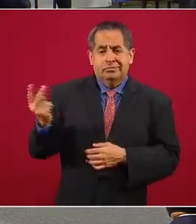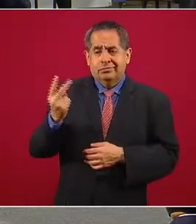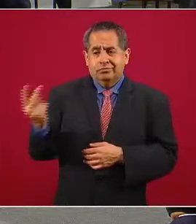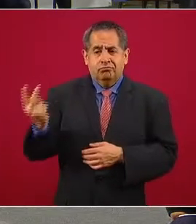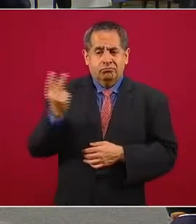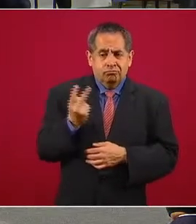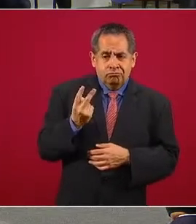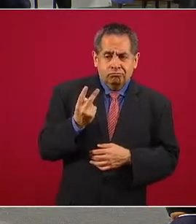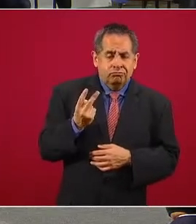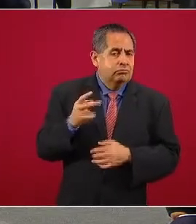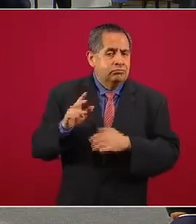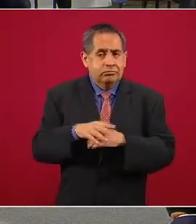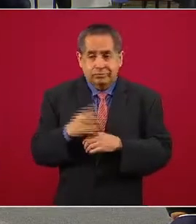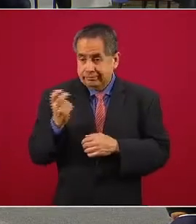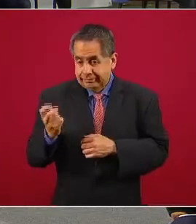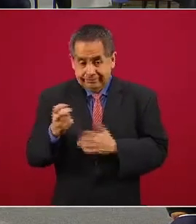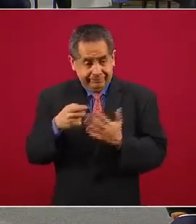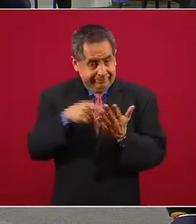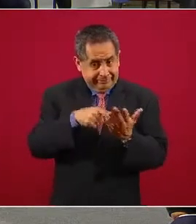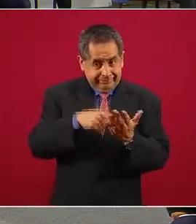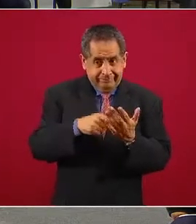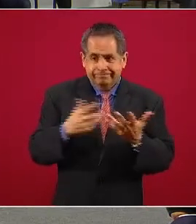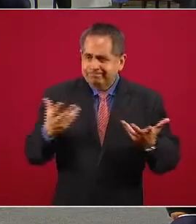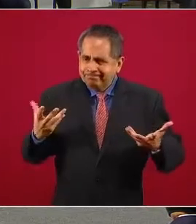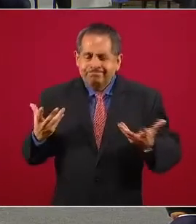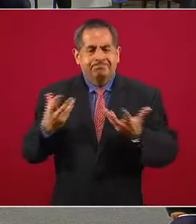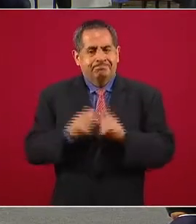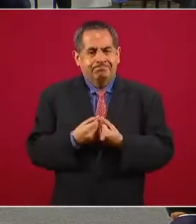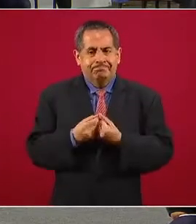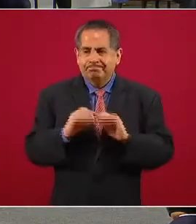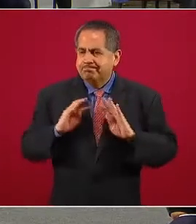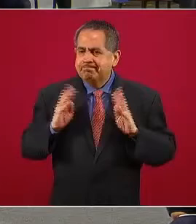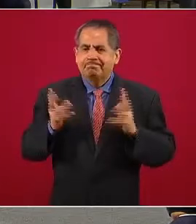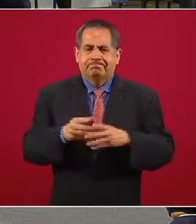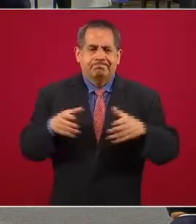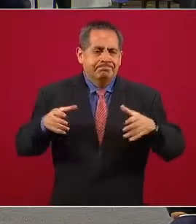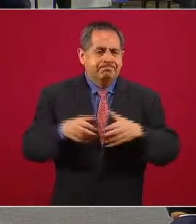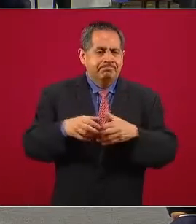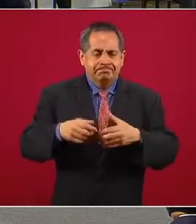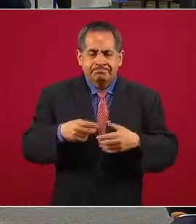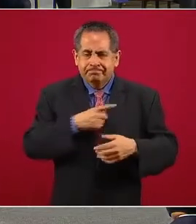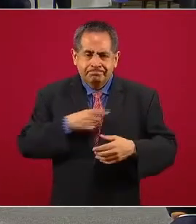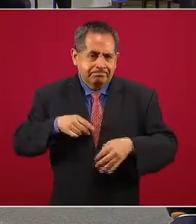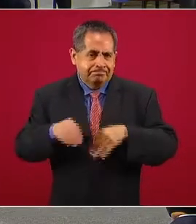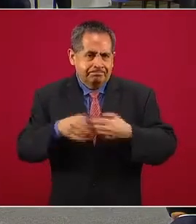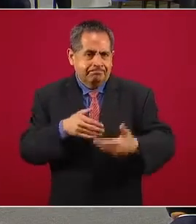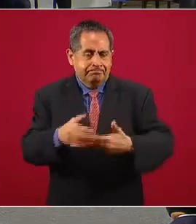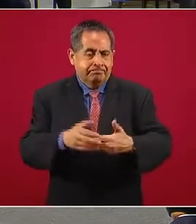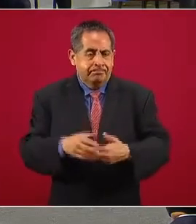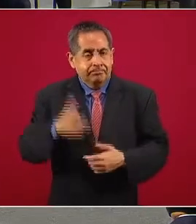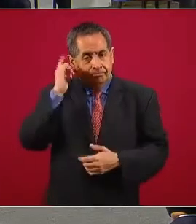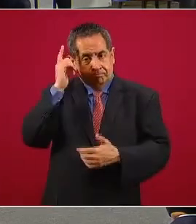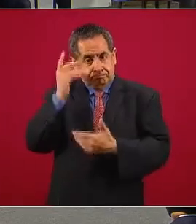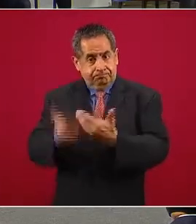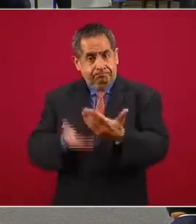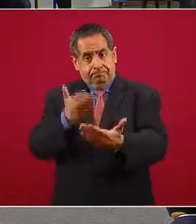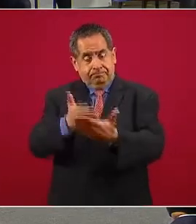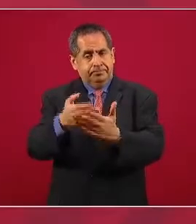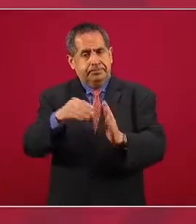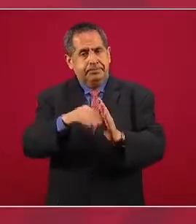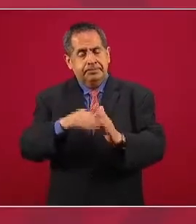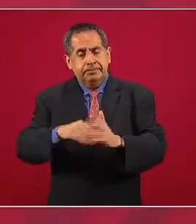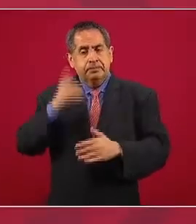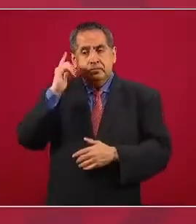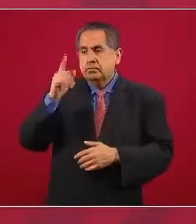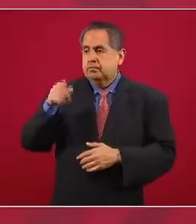en conjunto. Esperamos, y este es otra de nuestros grandes deseos, que esta propuesta pueda